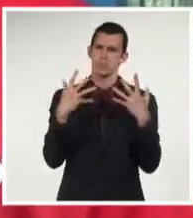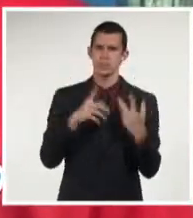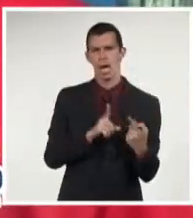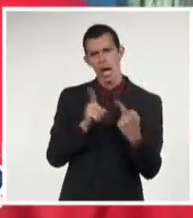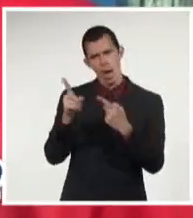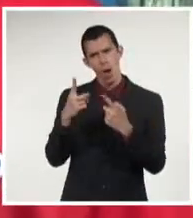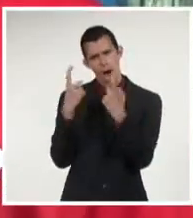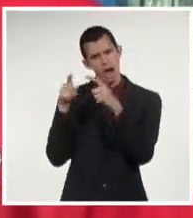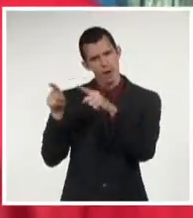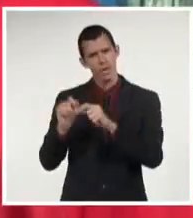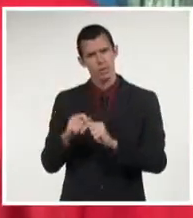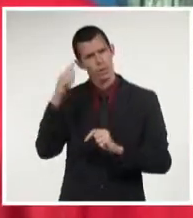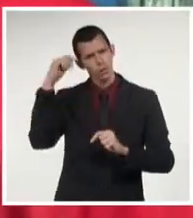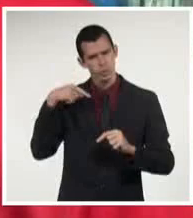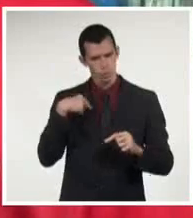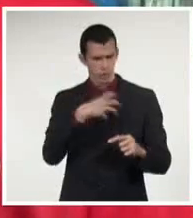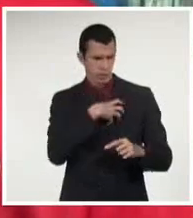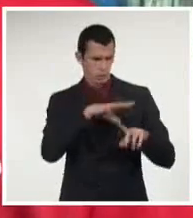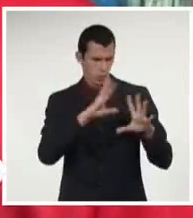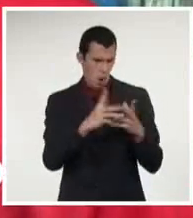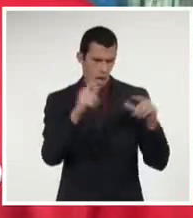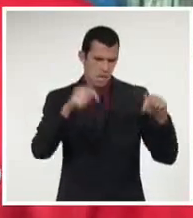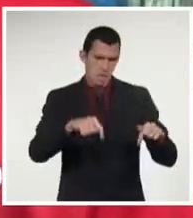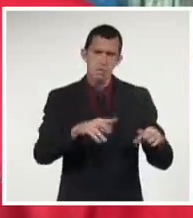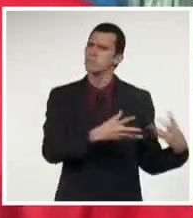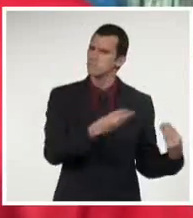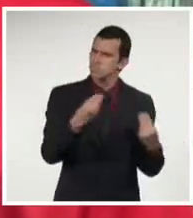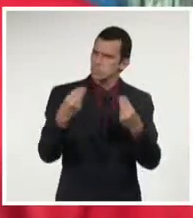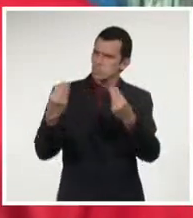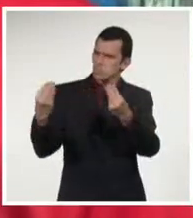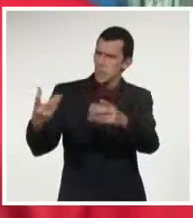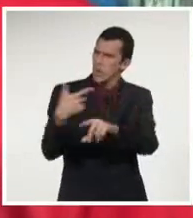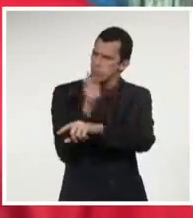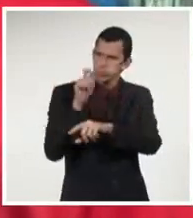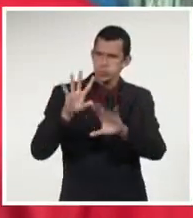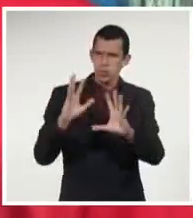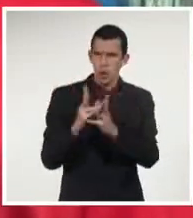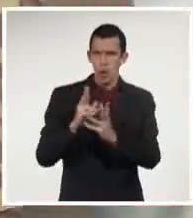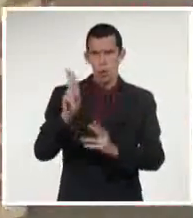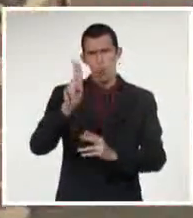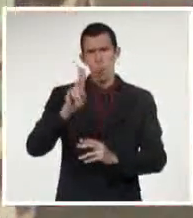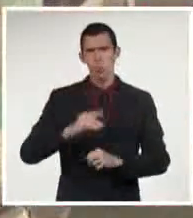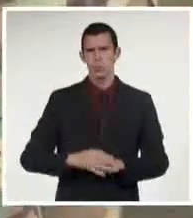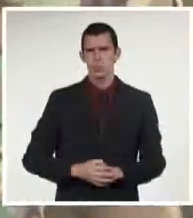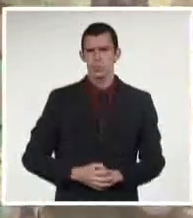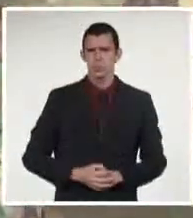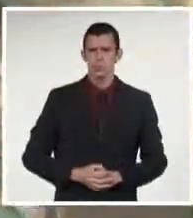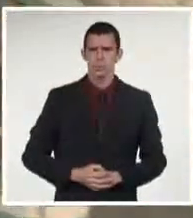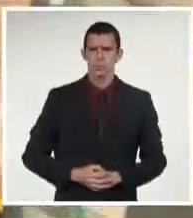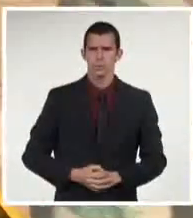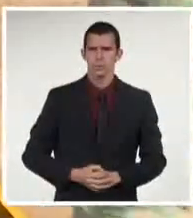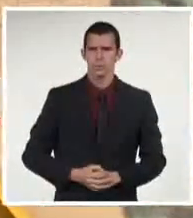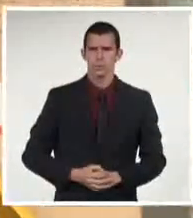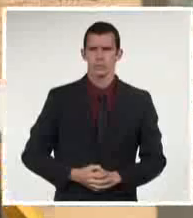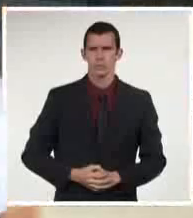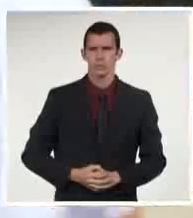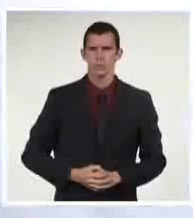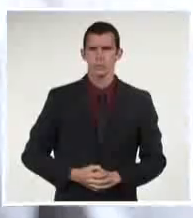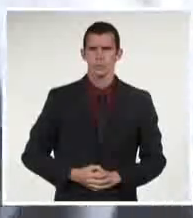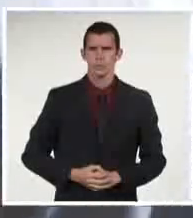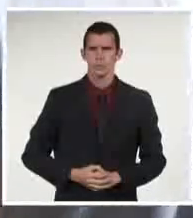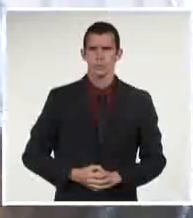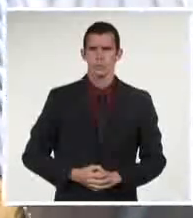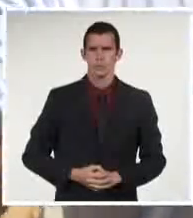apoyo, de confianza que será de inmediato trasladado hacia los damnificados. Para este primer envío,